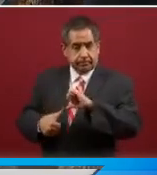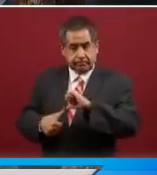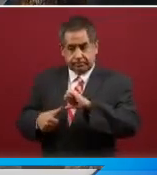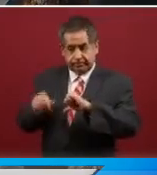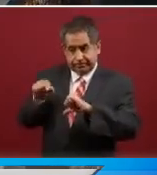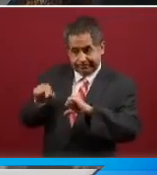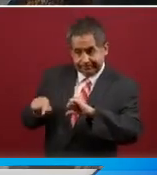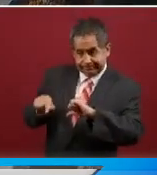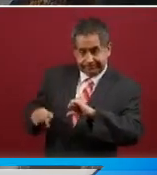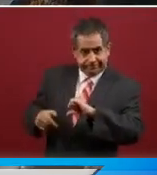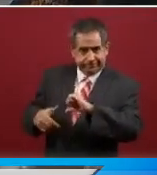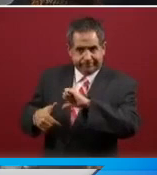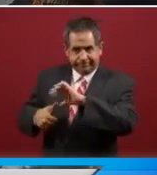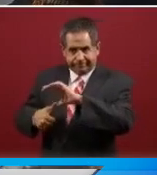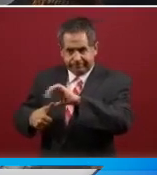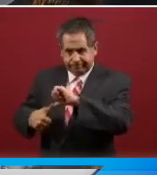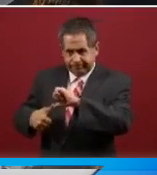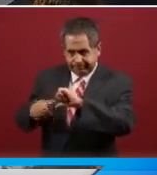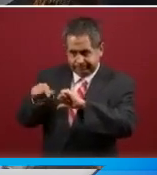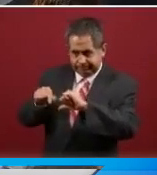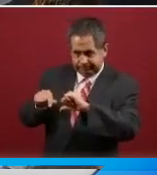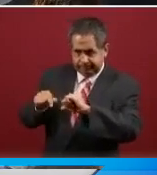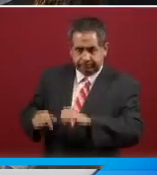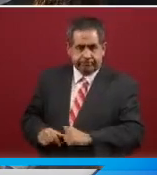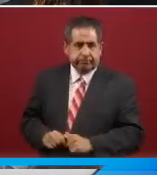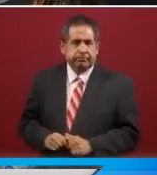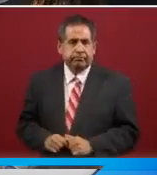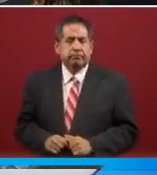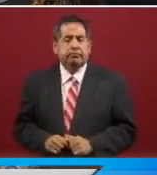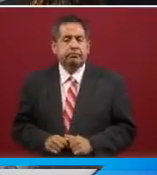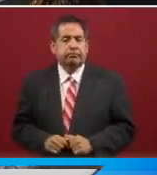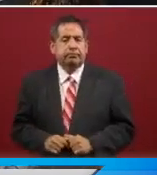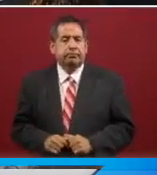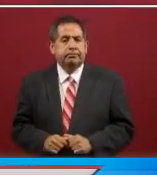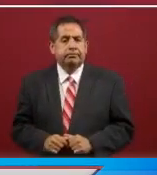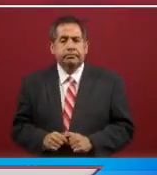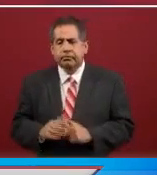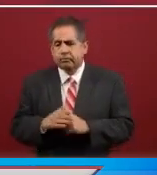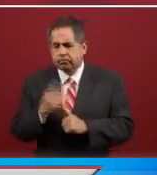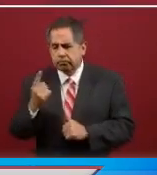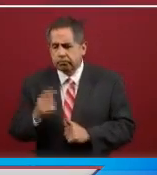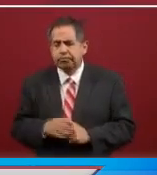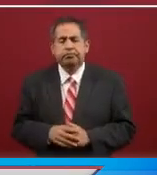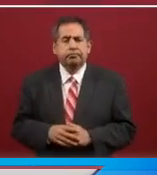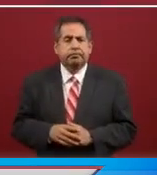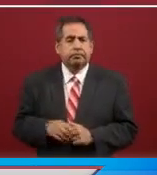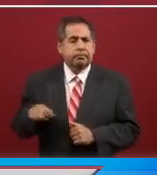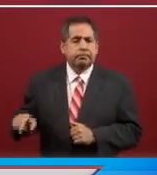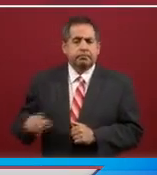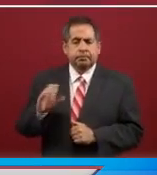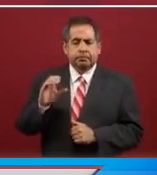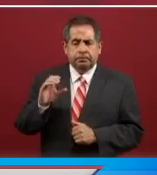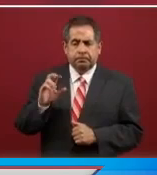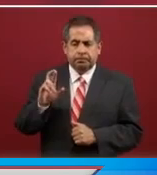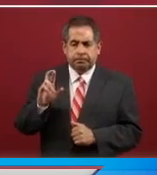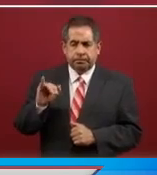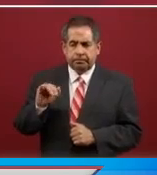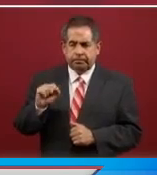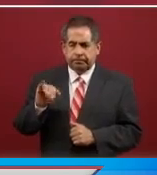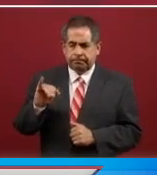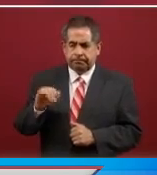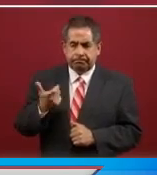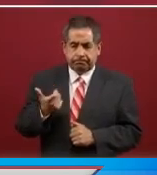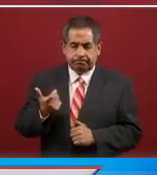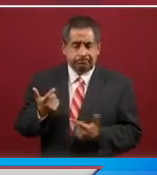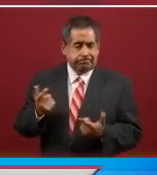cerrando fronteras como se solucionará este problema. Por encima de las fronteras está la justicia y la fraternidad universal. No podemos condenar a quienes por